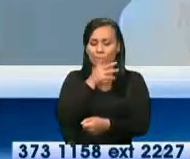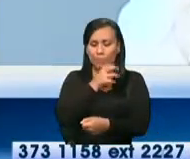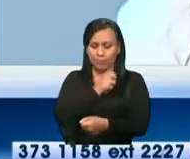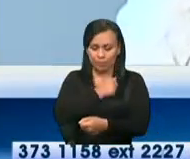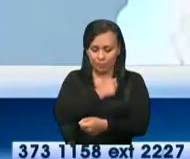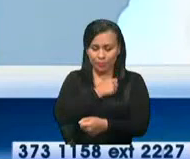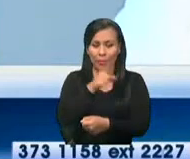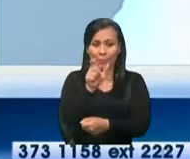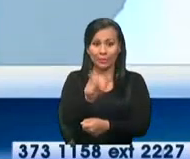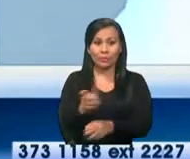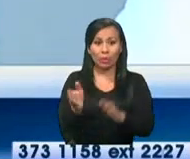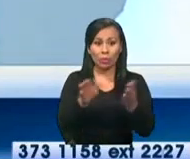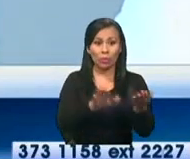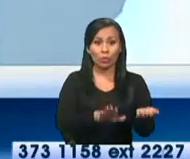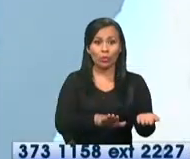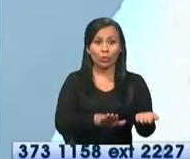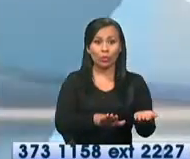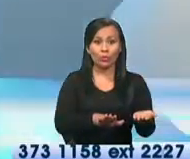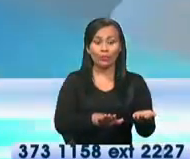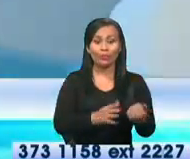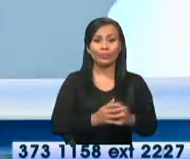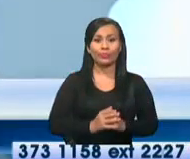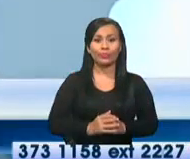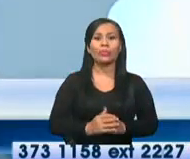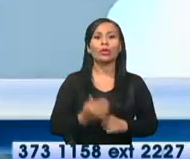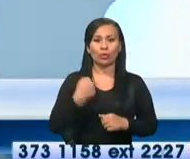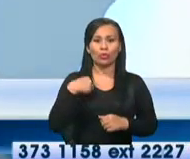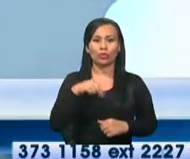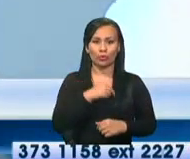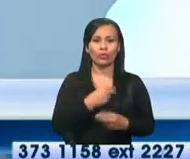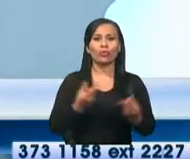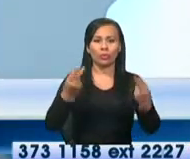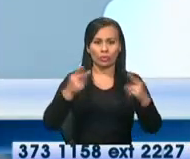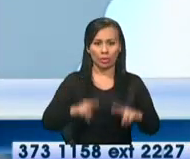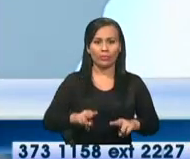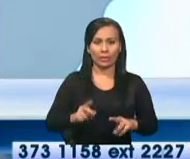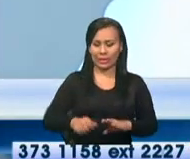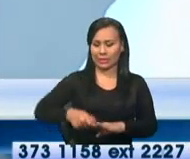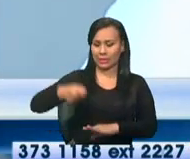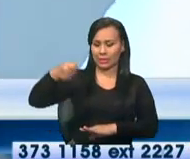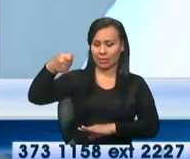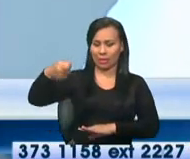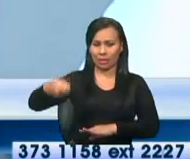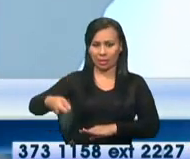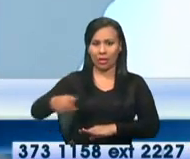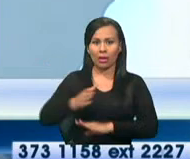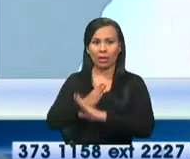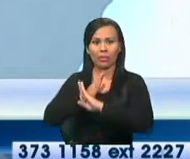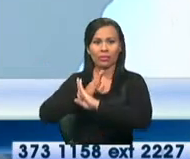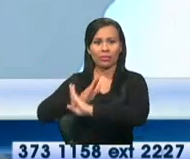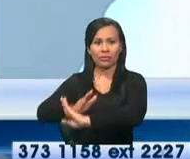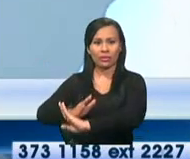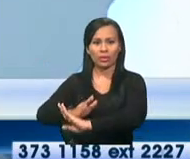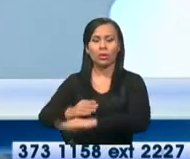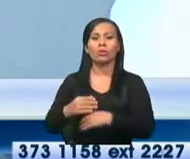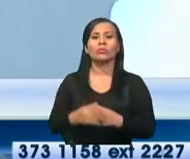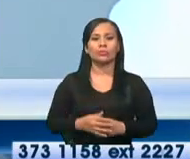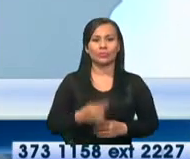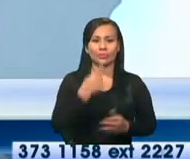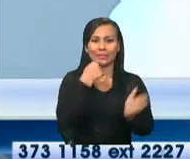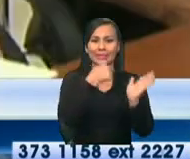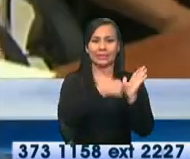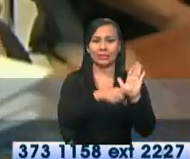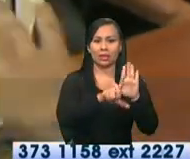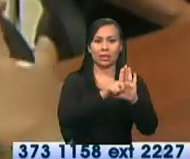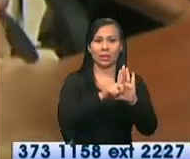es el caso de la señora que nos está comentando, inmediatamente también debe de dársele la protección que está debidamente justificada en la